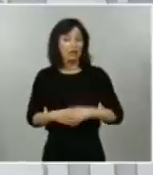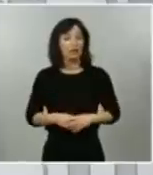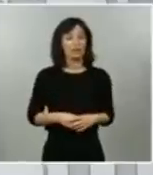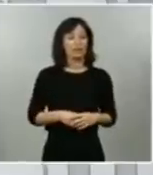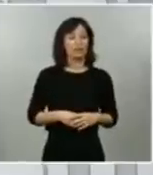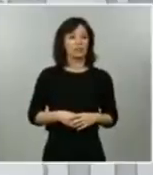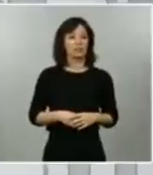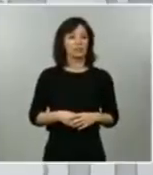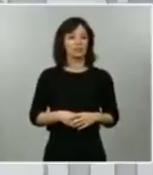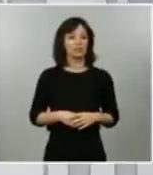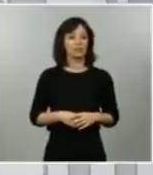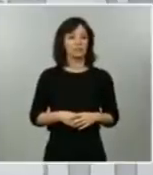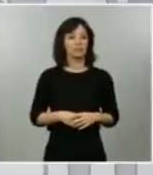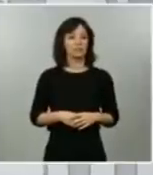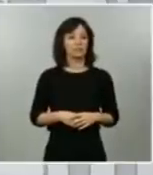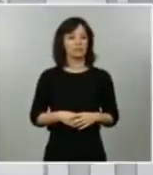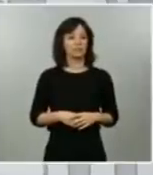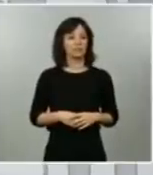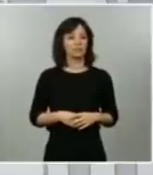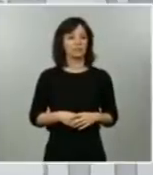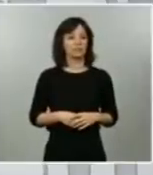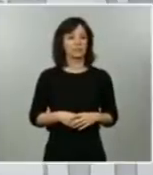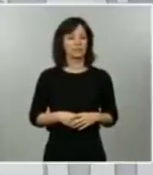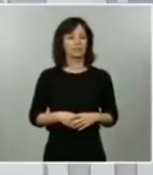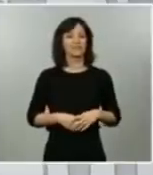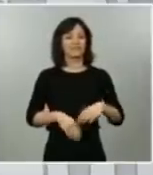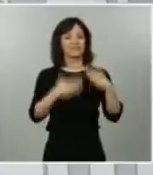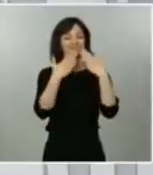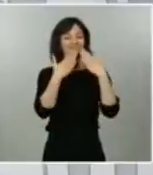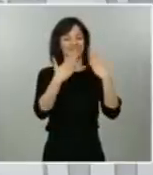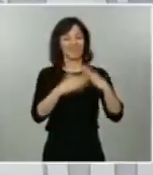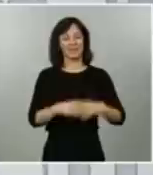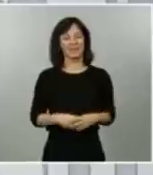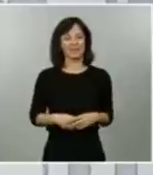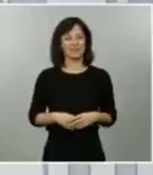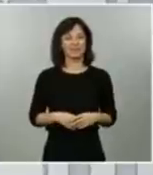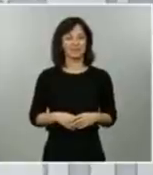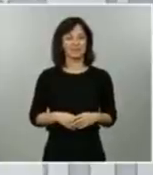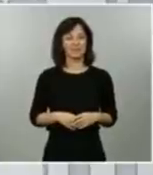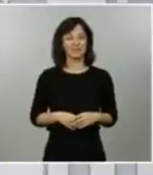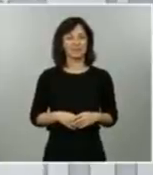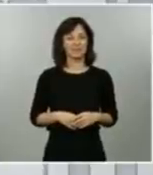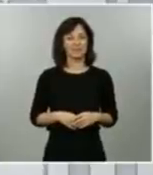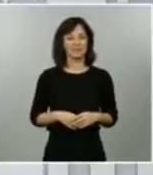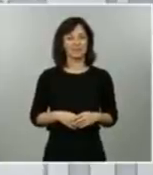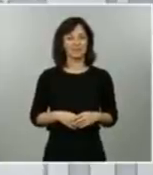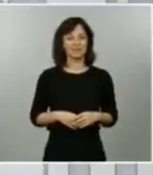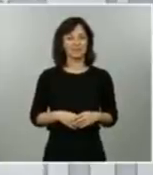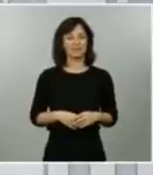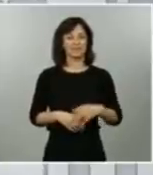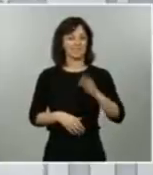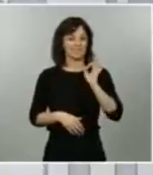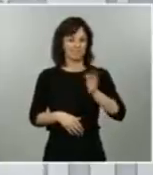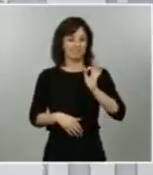porque efectivamente el gobierno de españa y hoy en el decreto de prórroga del estado de alarma así se